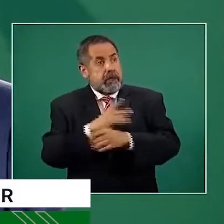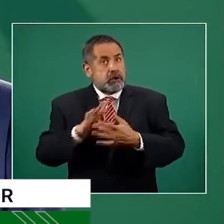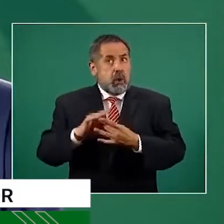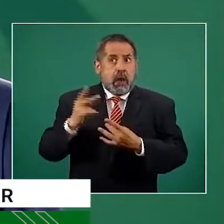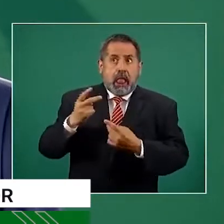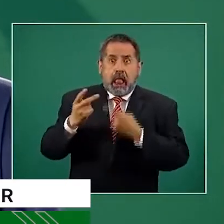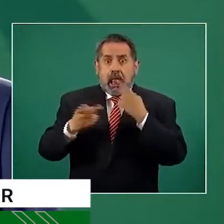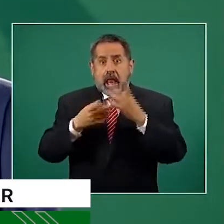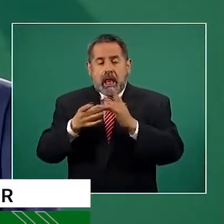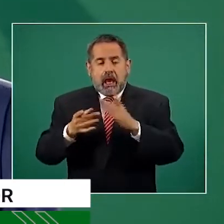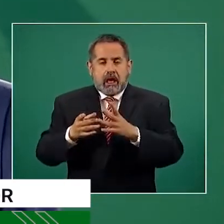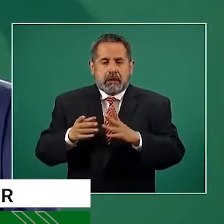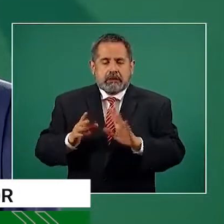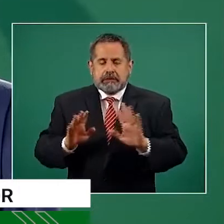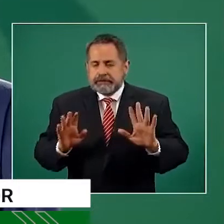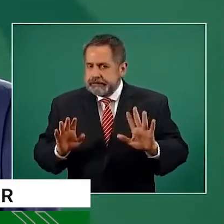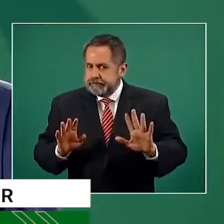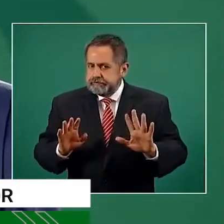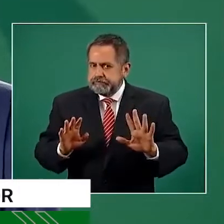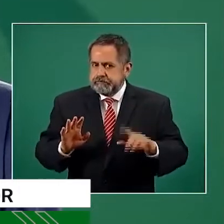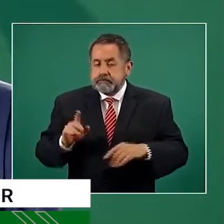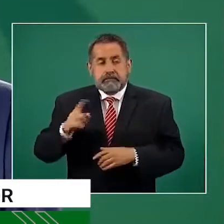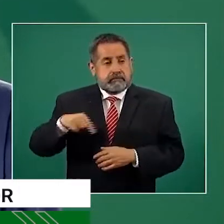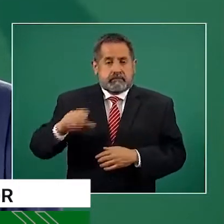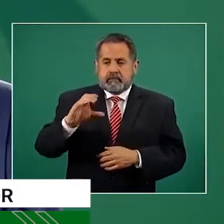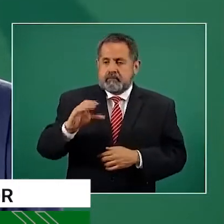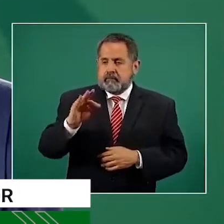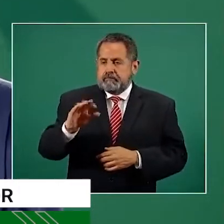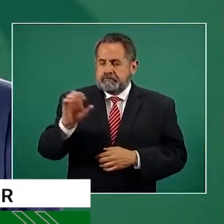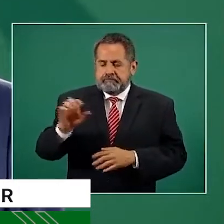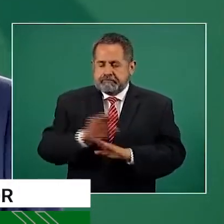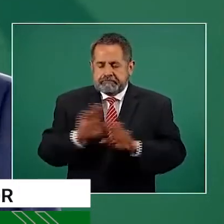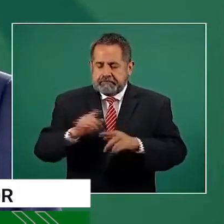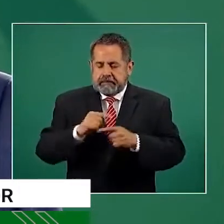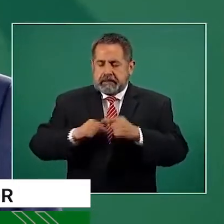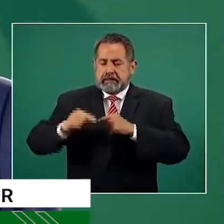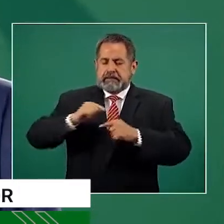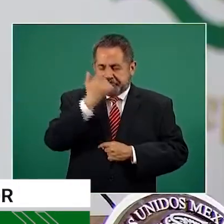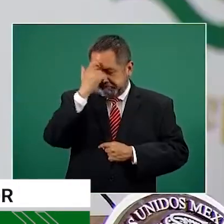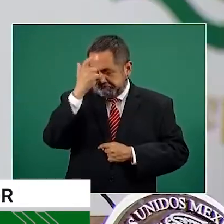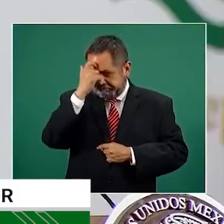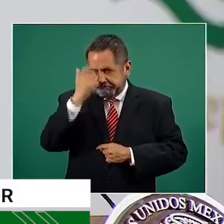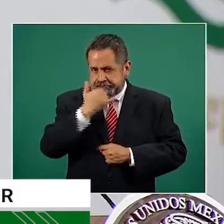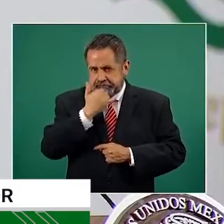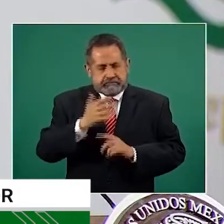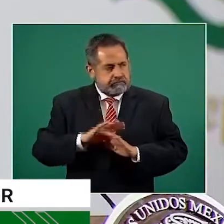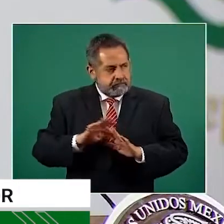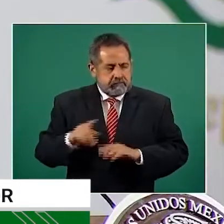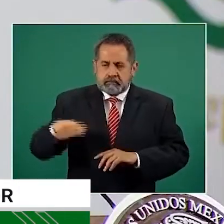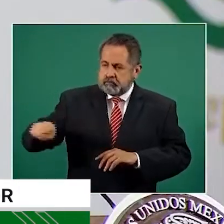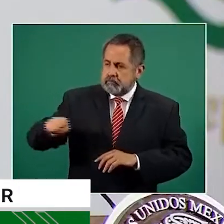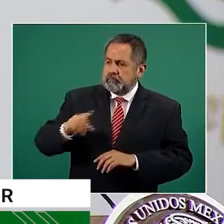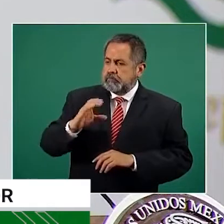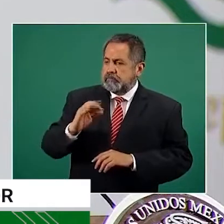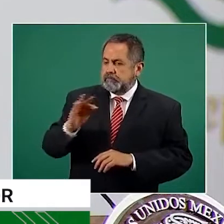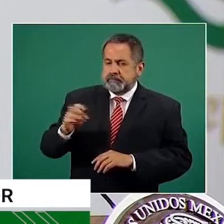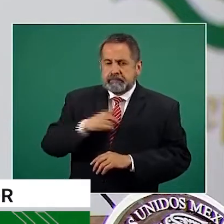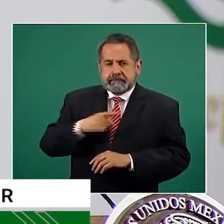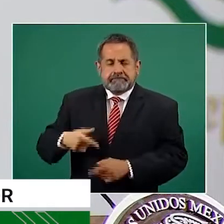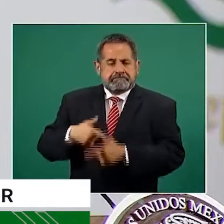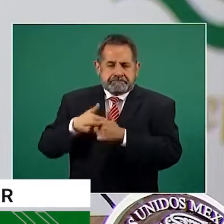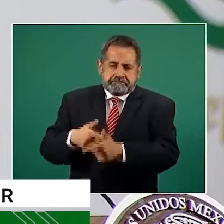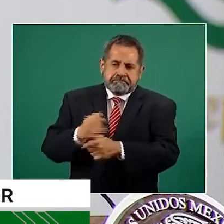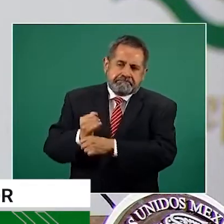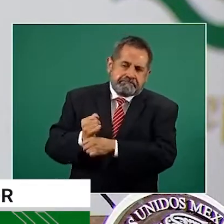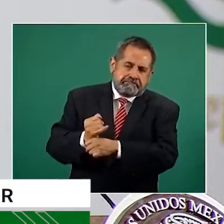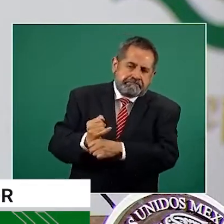incidente. Entonces, que la Comisión Federal siga llevando a cabo la investigación y que